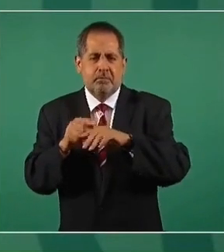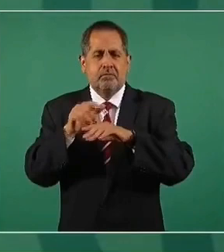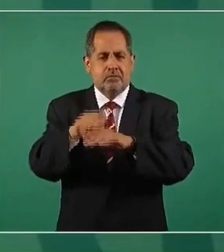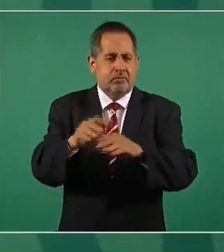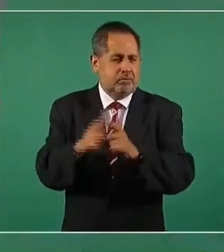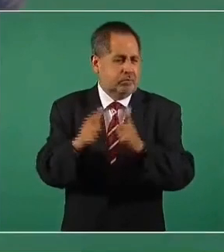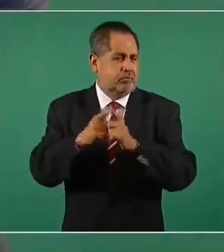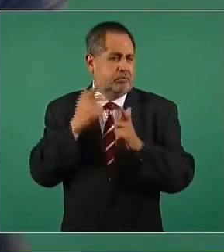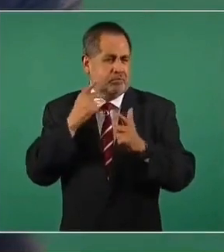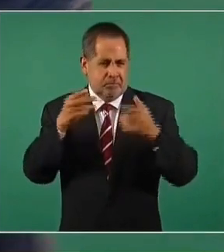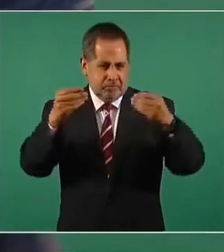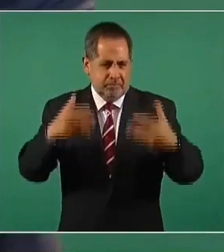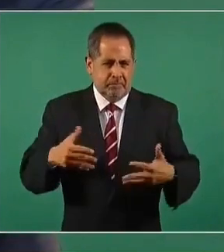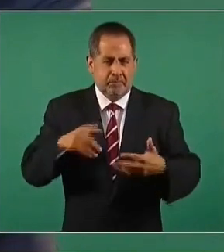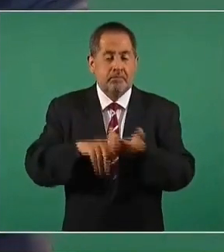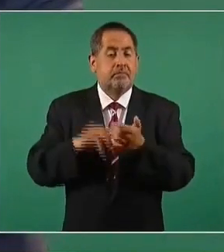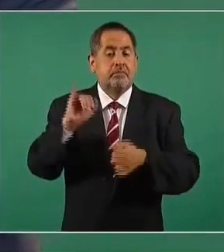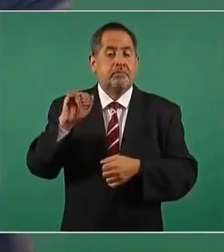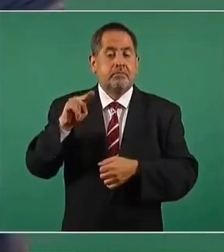Un informe del INE,